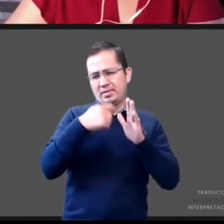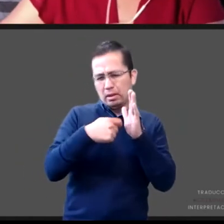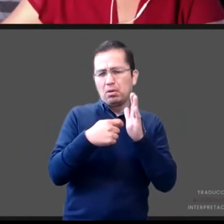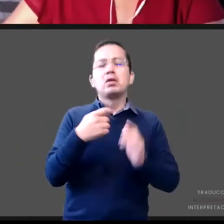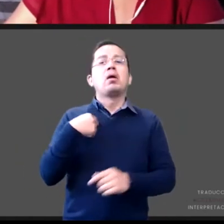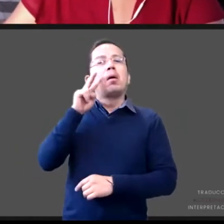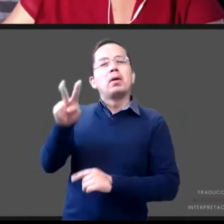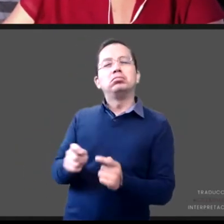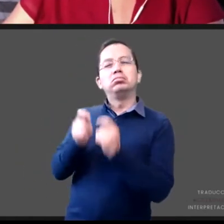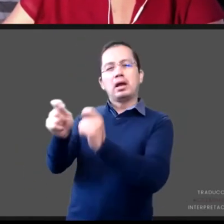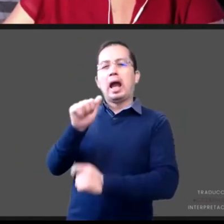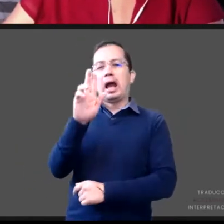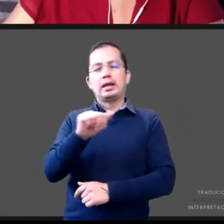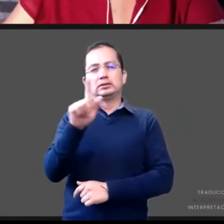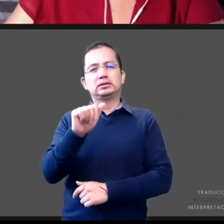comentarios.